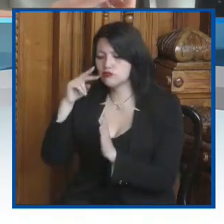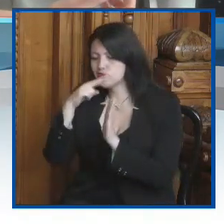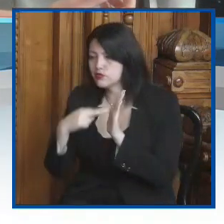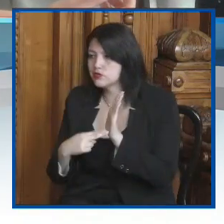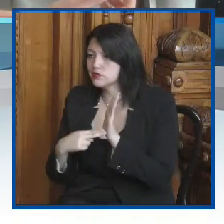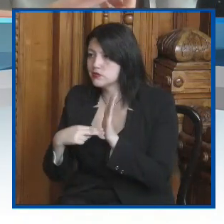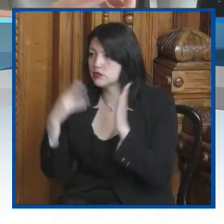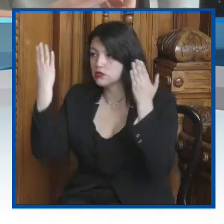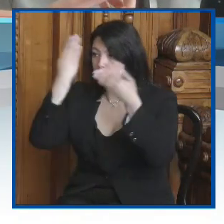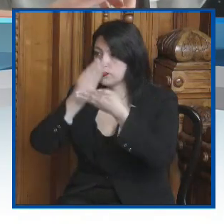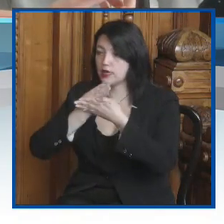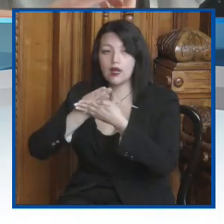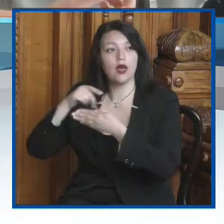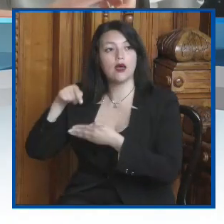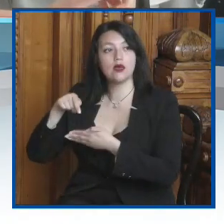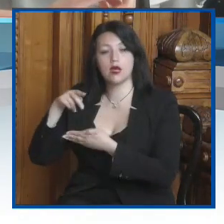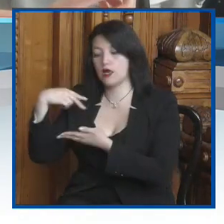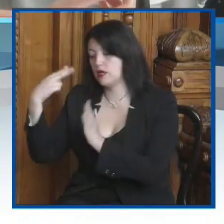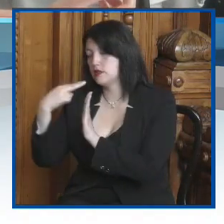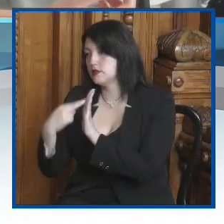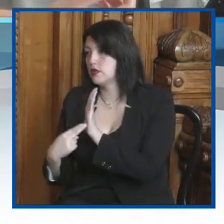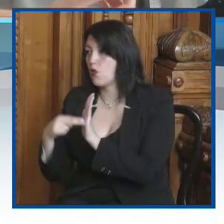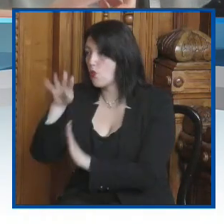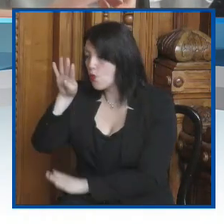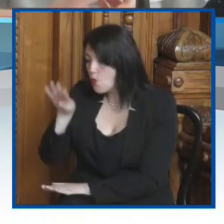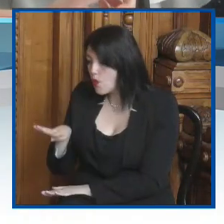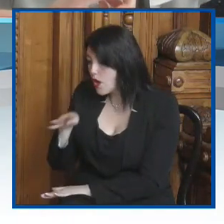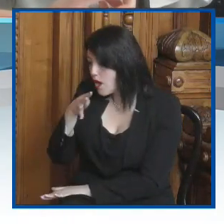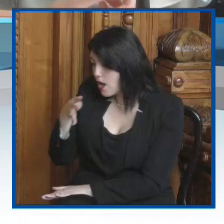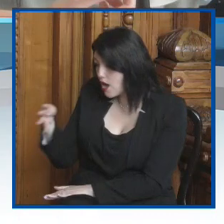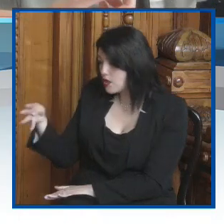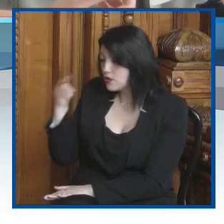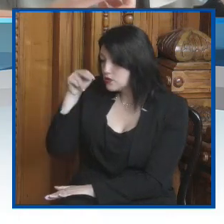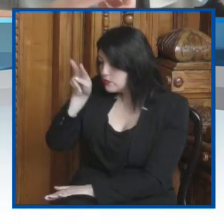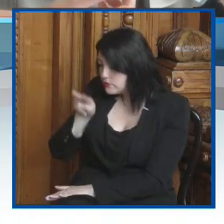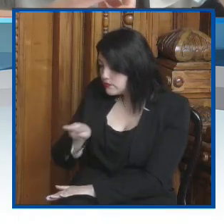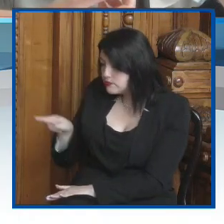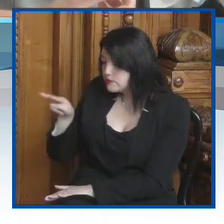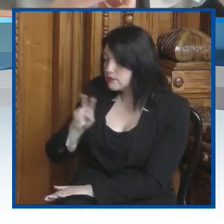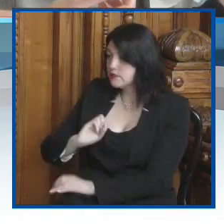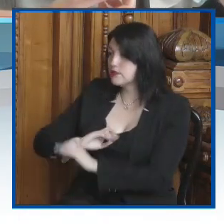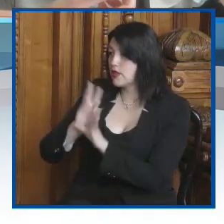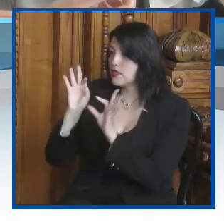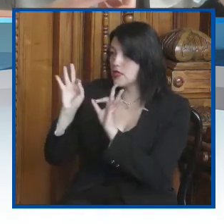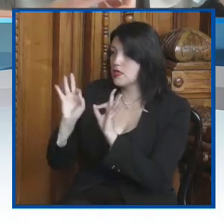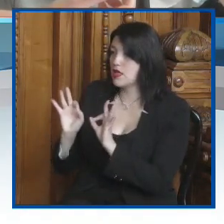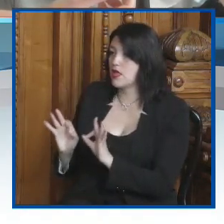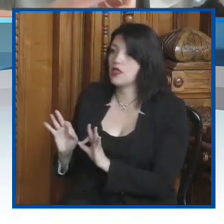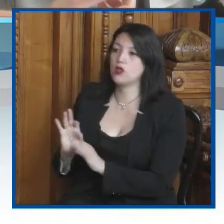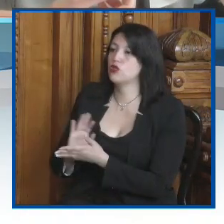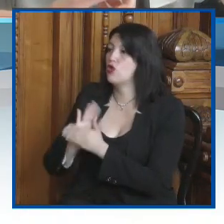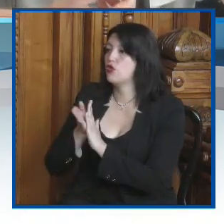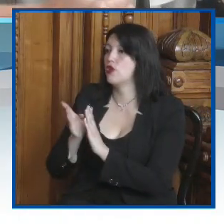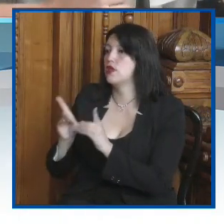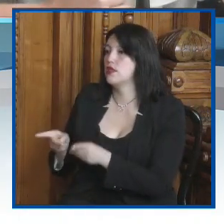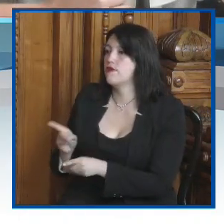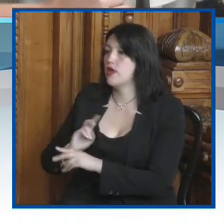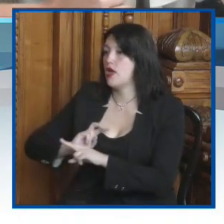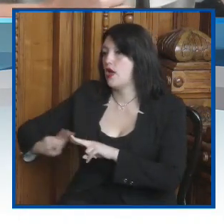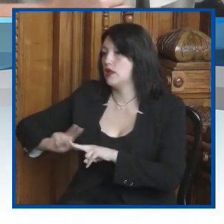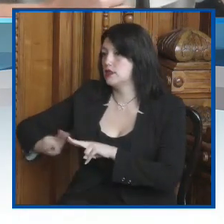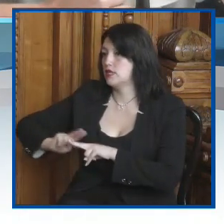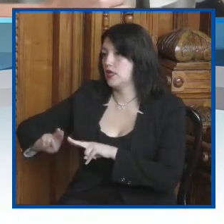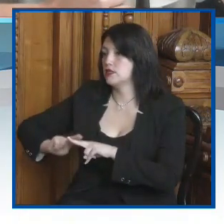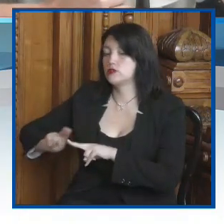En cambio acá, por ejemplo, se las lleva así, en cuadro. Entonces le queda detallado qué es lo que tiene que hacer.